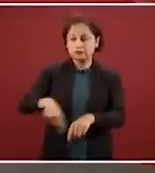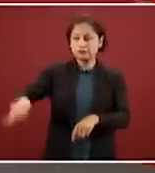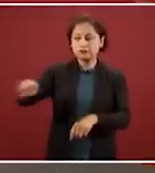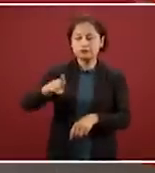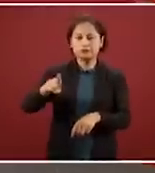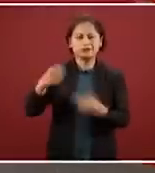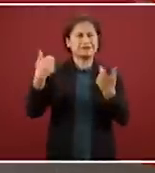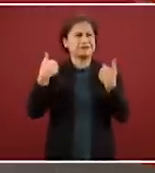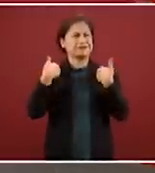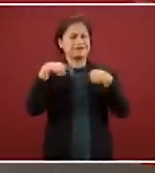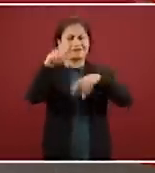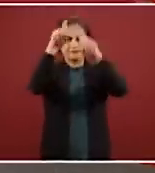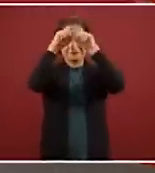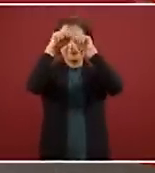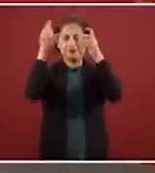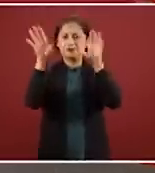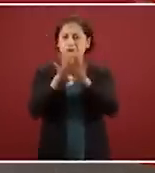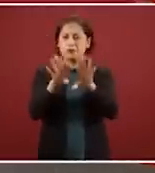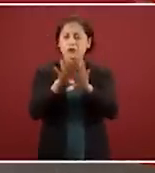la honestidad